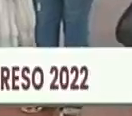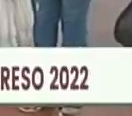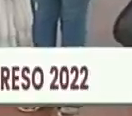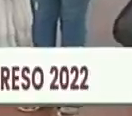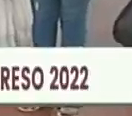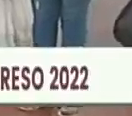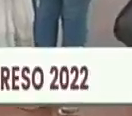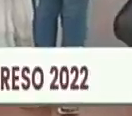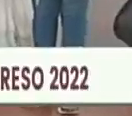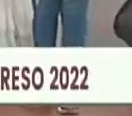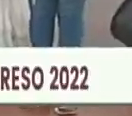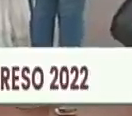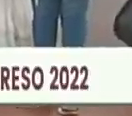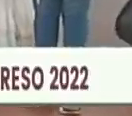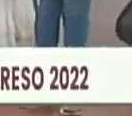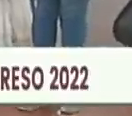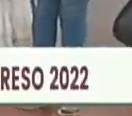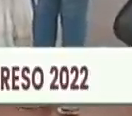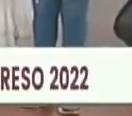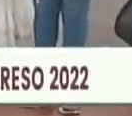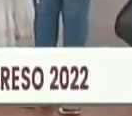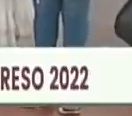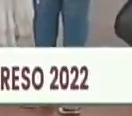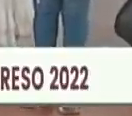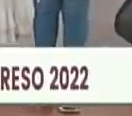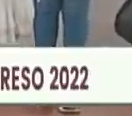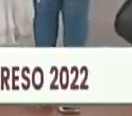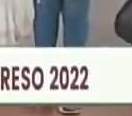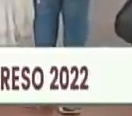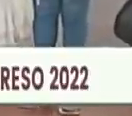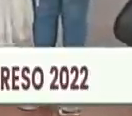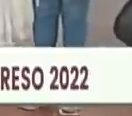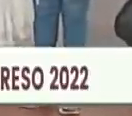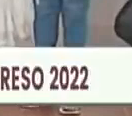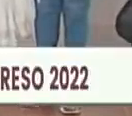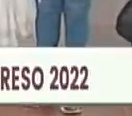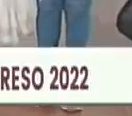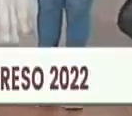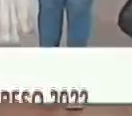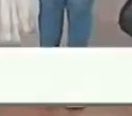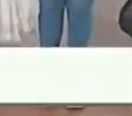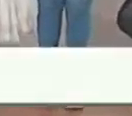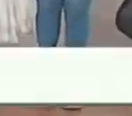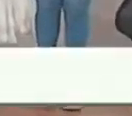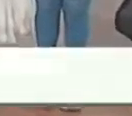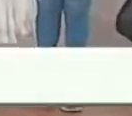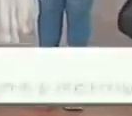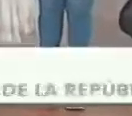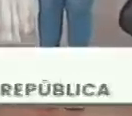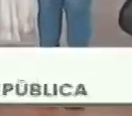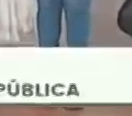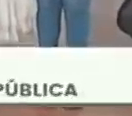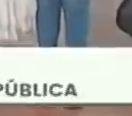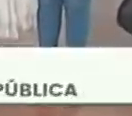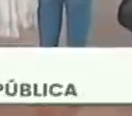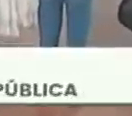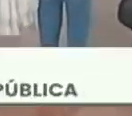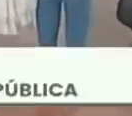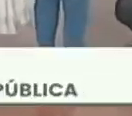Lucena, que está hoy de cumpleaños y bueno, ha estado trabajando intensamente en este nuevo